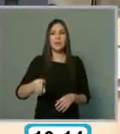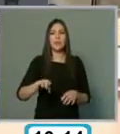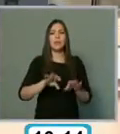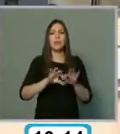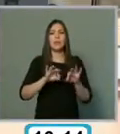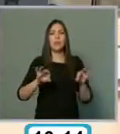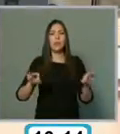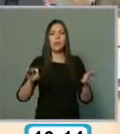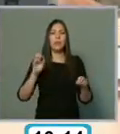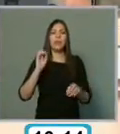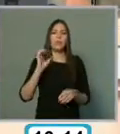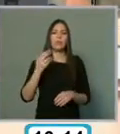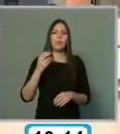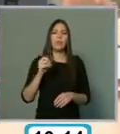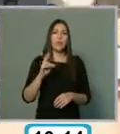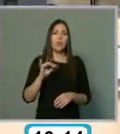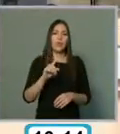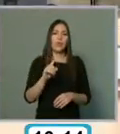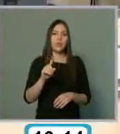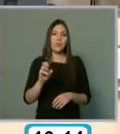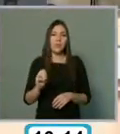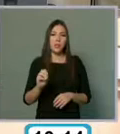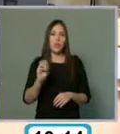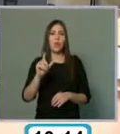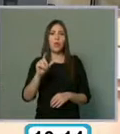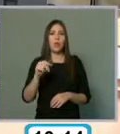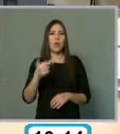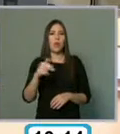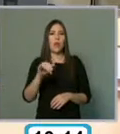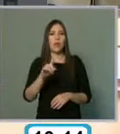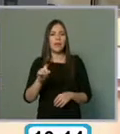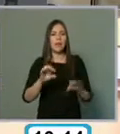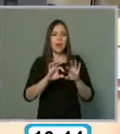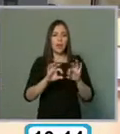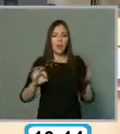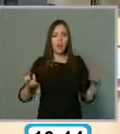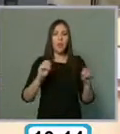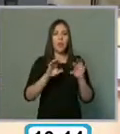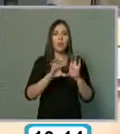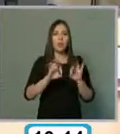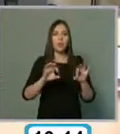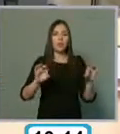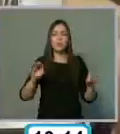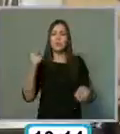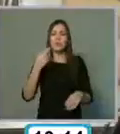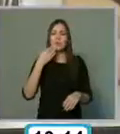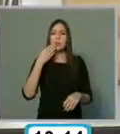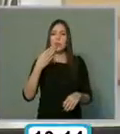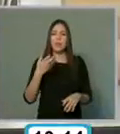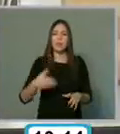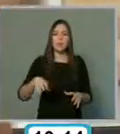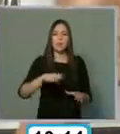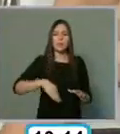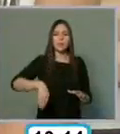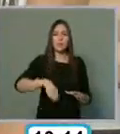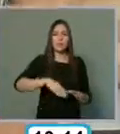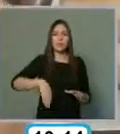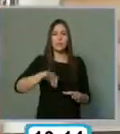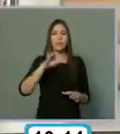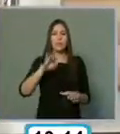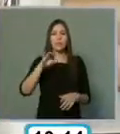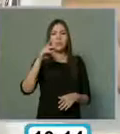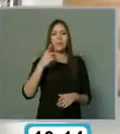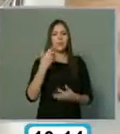es chorizo. Sí necesitamos poner un poquito de aceite porque quiero que quede bien. Nos vamos a consentir el Bien día de hoy. doradito, Bien ¿no? doradito, Que quede bien exactamente. cocido por aquello de no vaya a